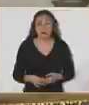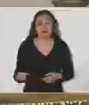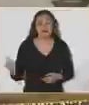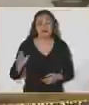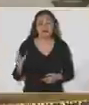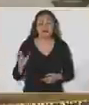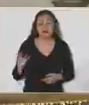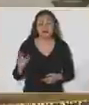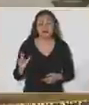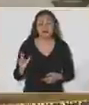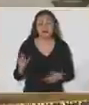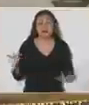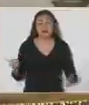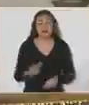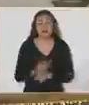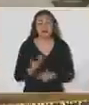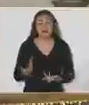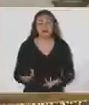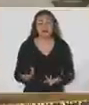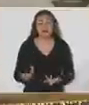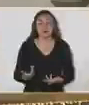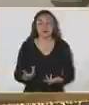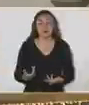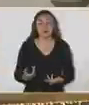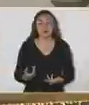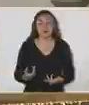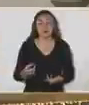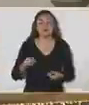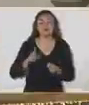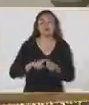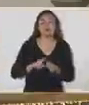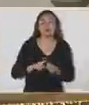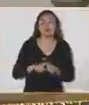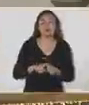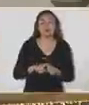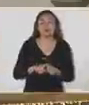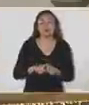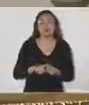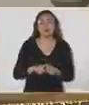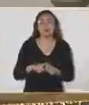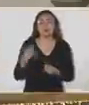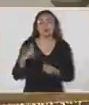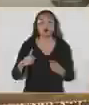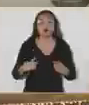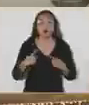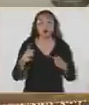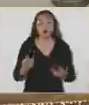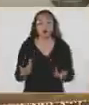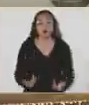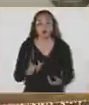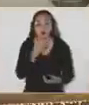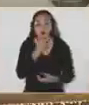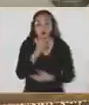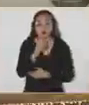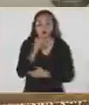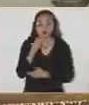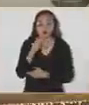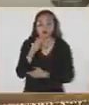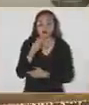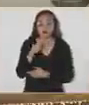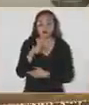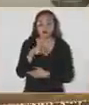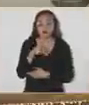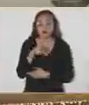cuando ocurrieron los hechos en donde le imputan al señor Inés Saturnino